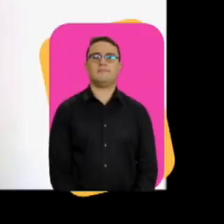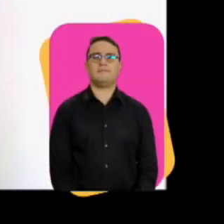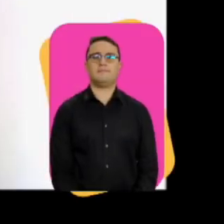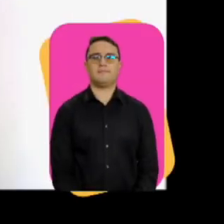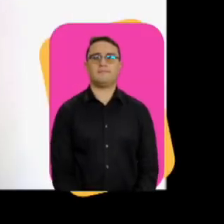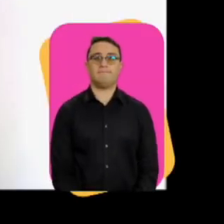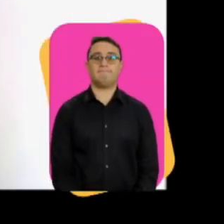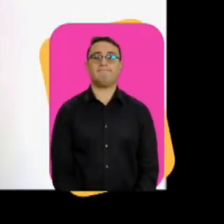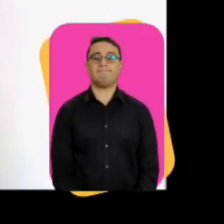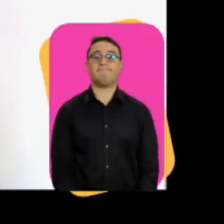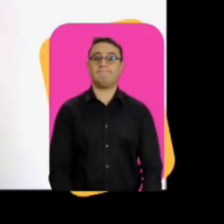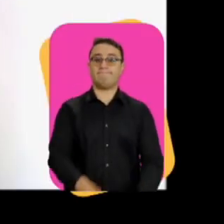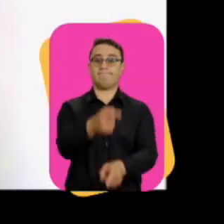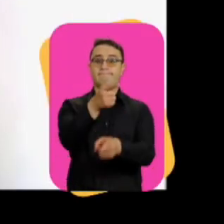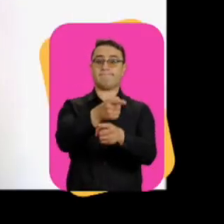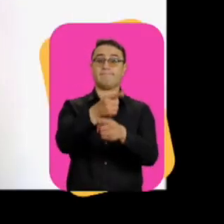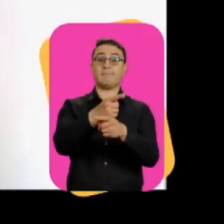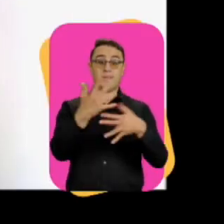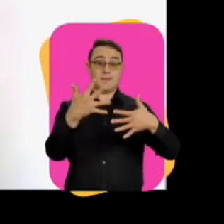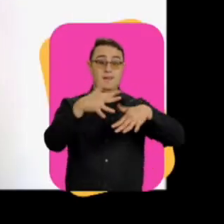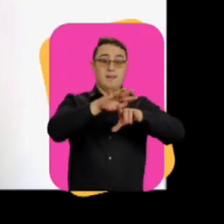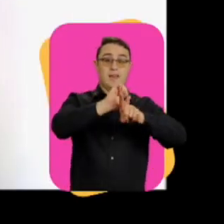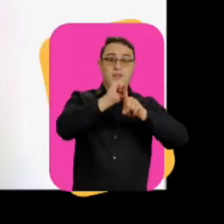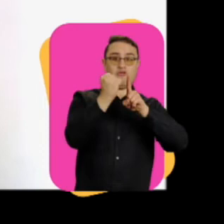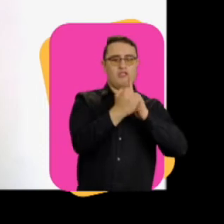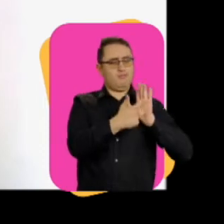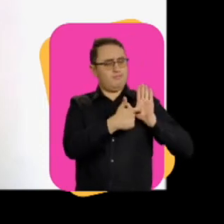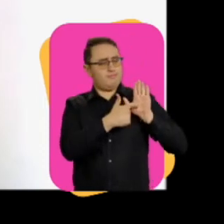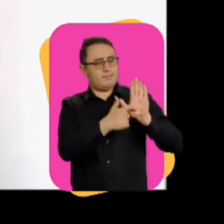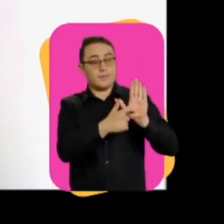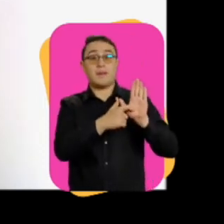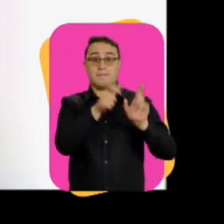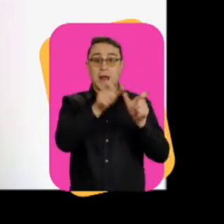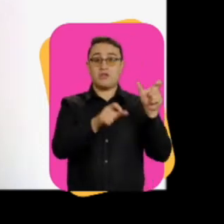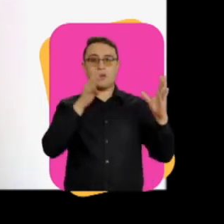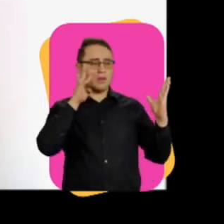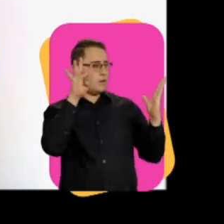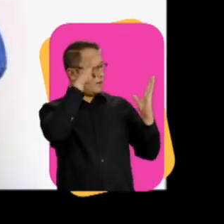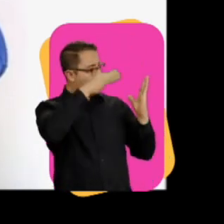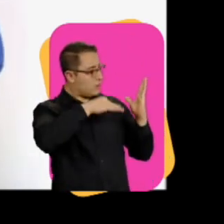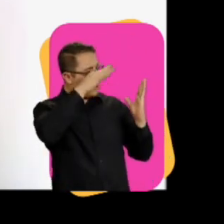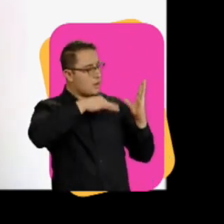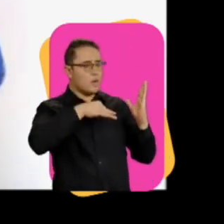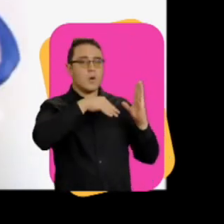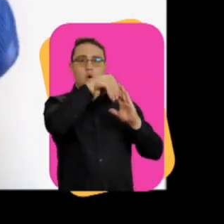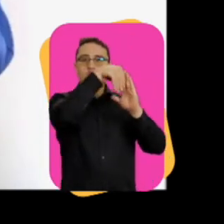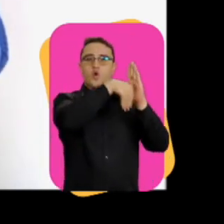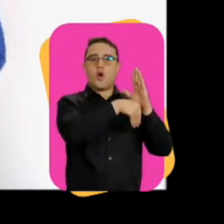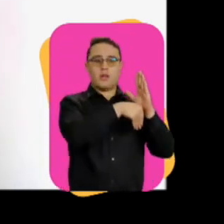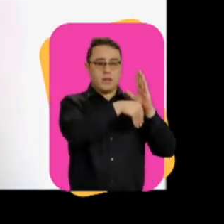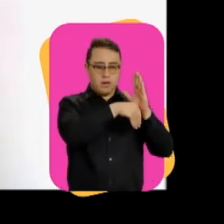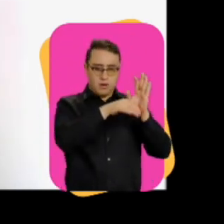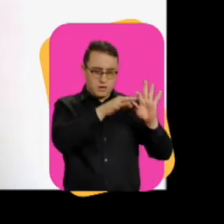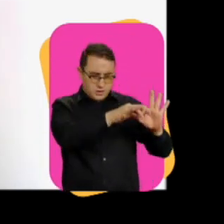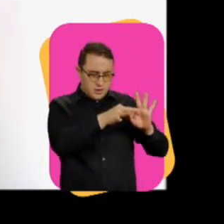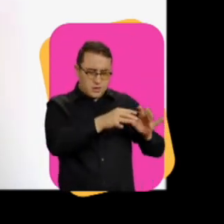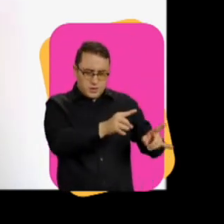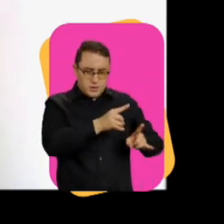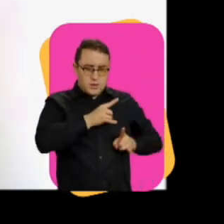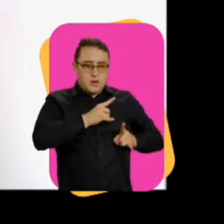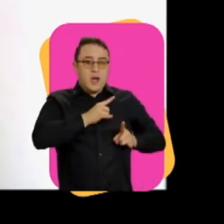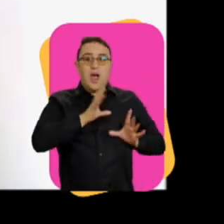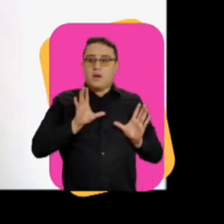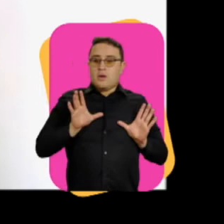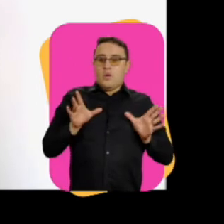Efectivamente, en las redes sociales hay una cosa de lo ya visto, ¿no? De cómo ciertos contenidos generan comunidad. Entonces, no sé, los